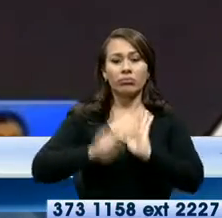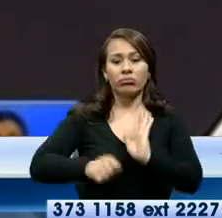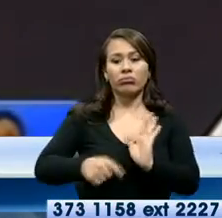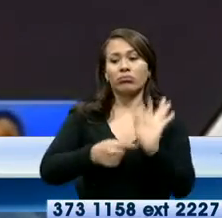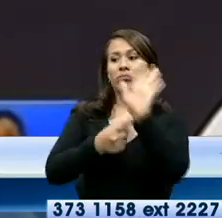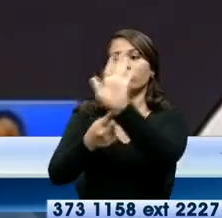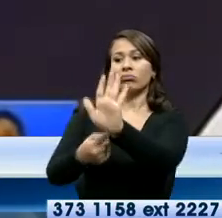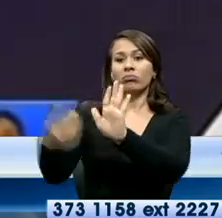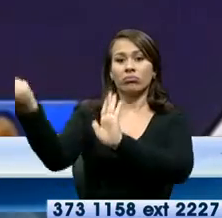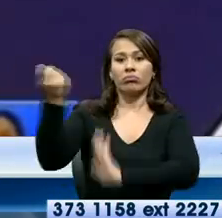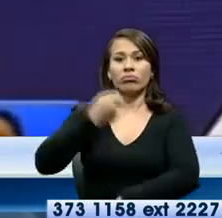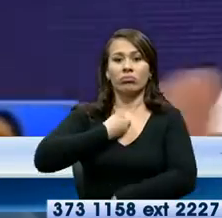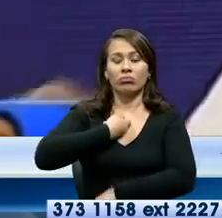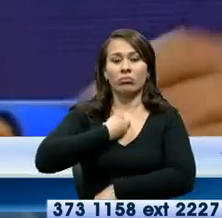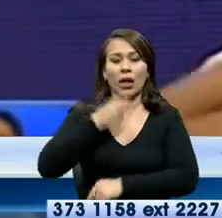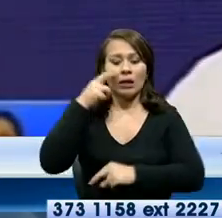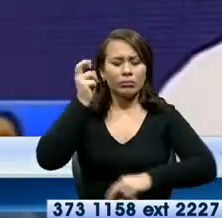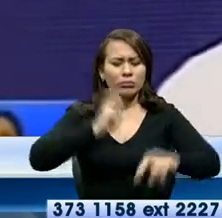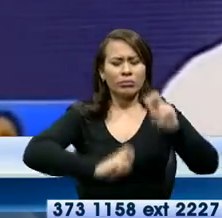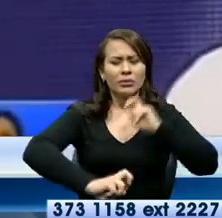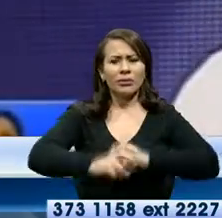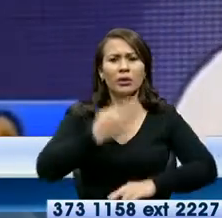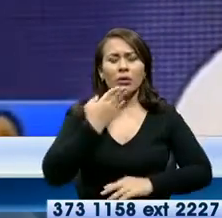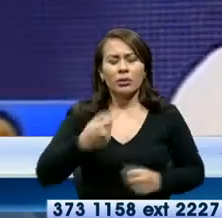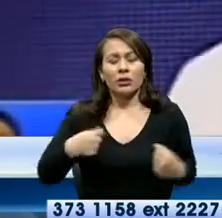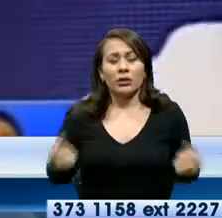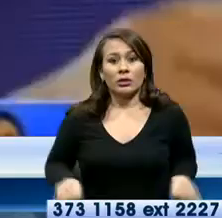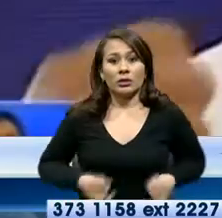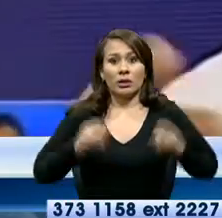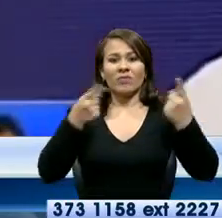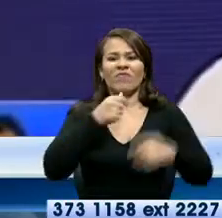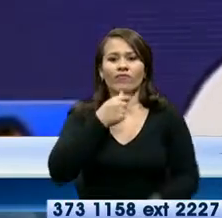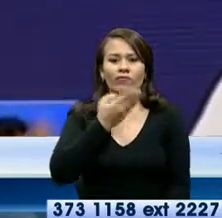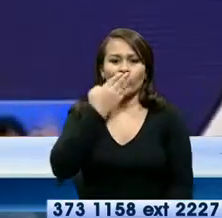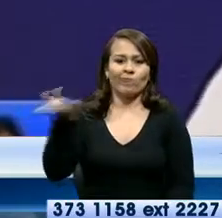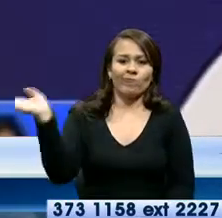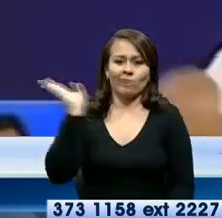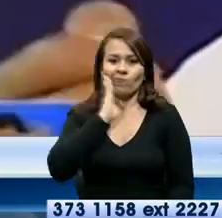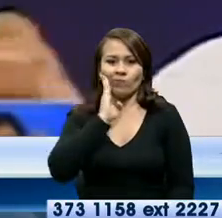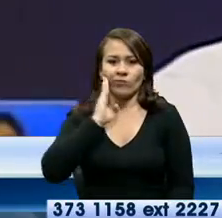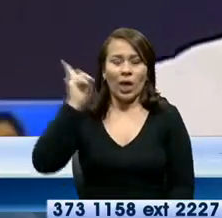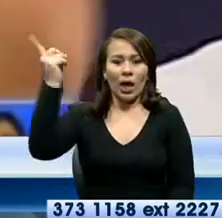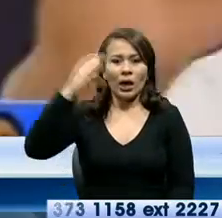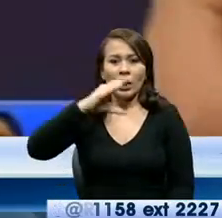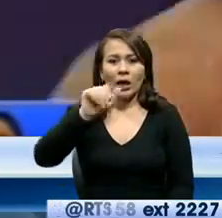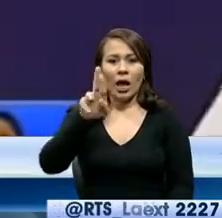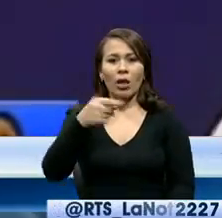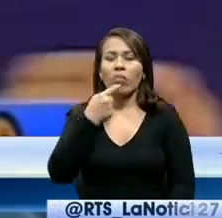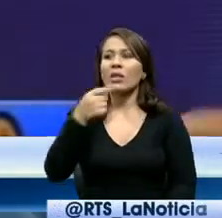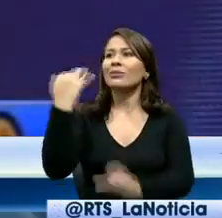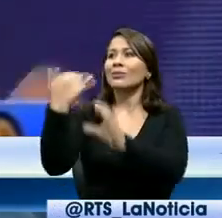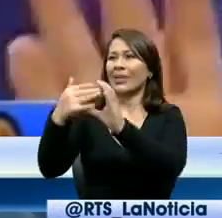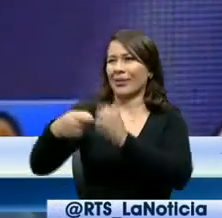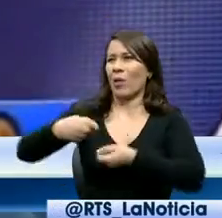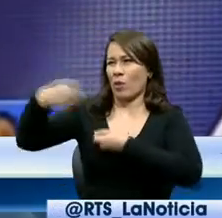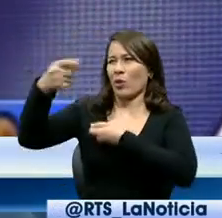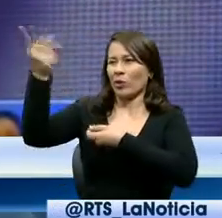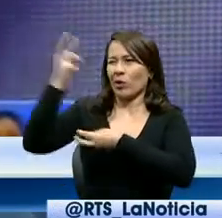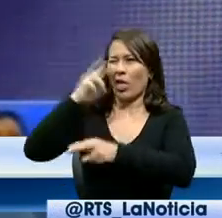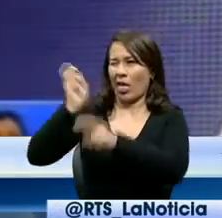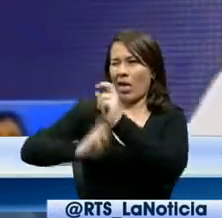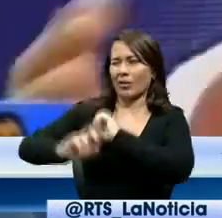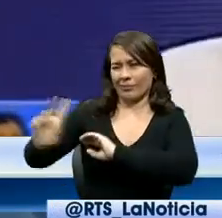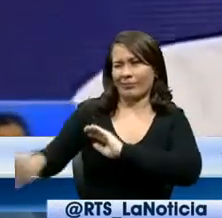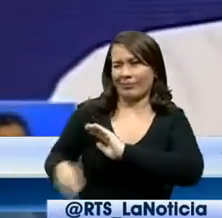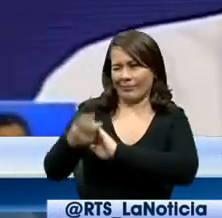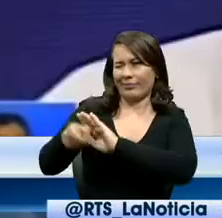investigación. Impresionante cómo este traidor de Carlos Paredes Yanuseli le mandaba los términos de referencia para que los revise su